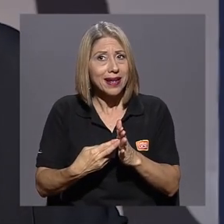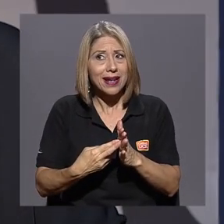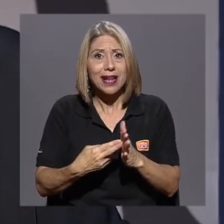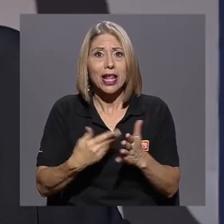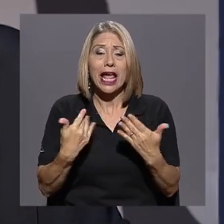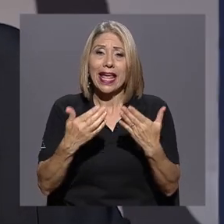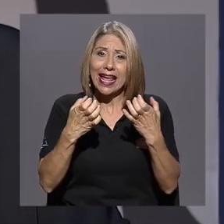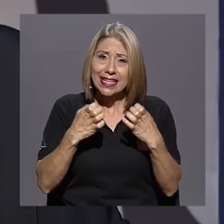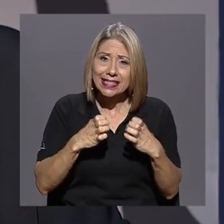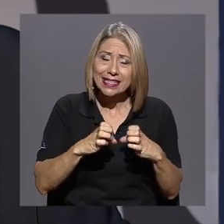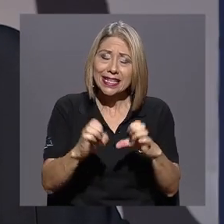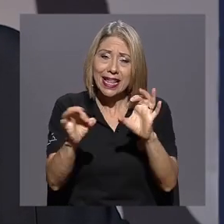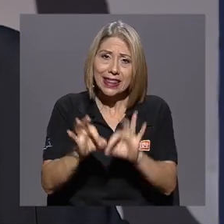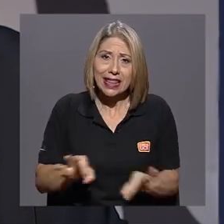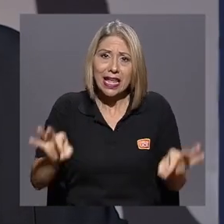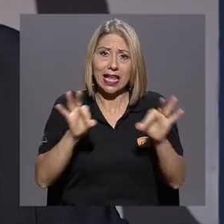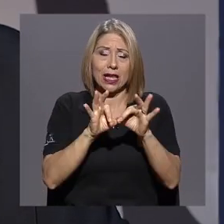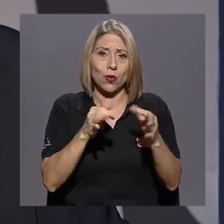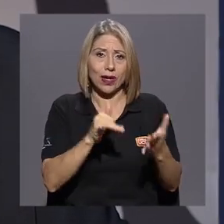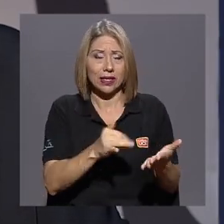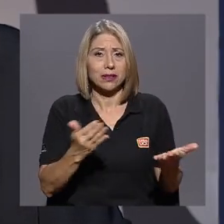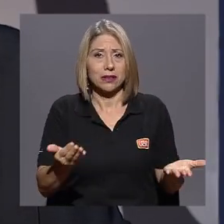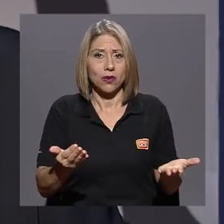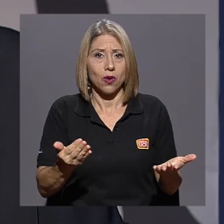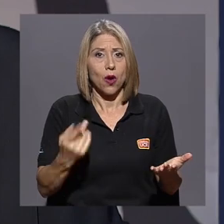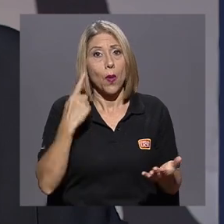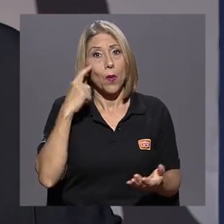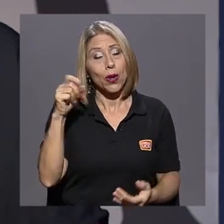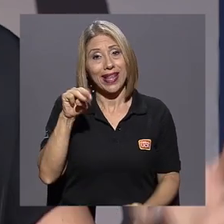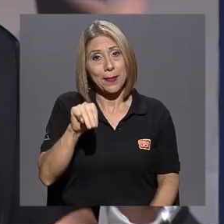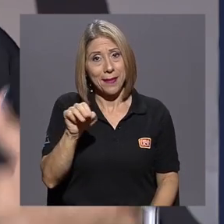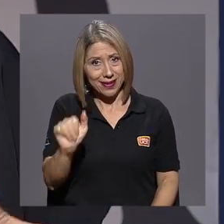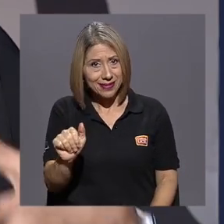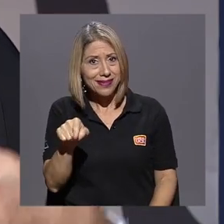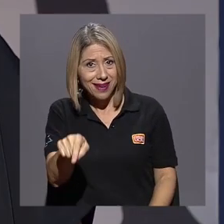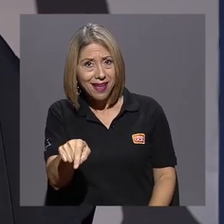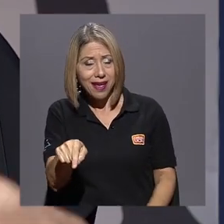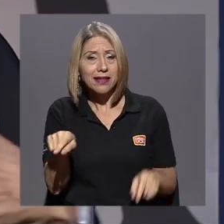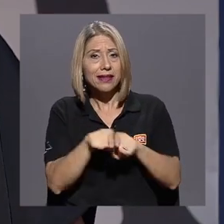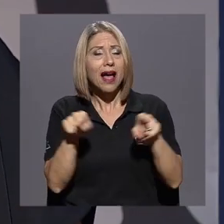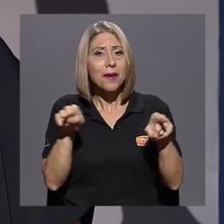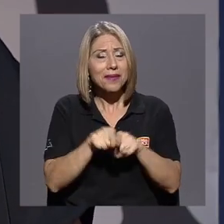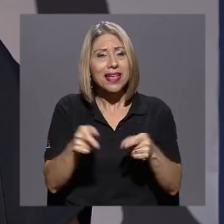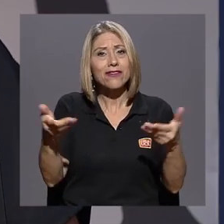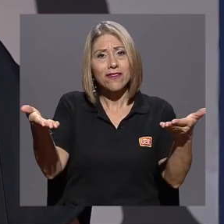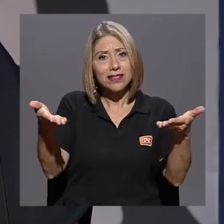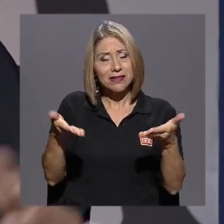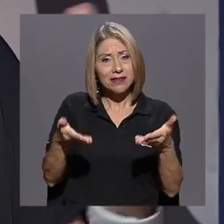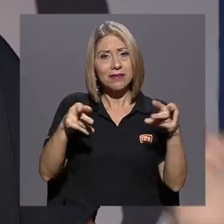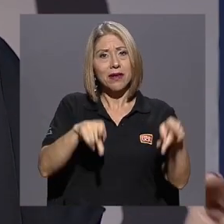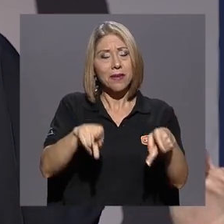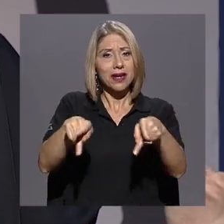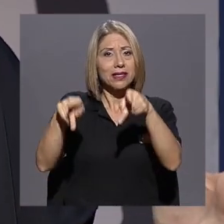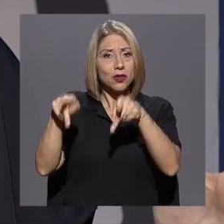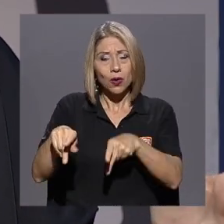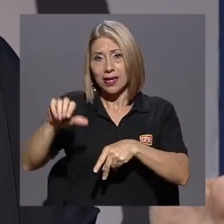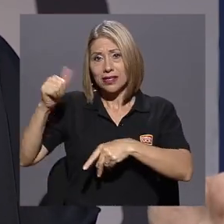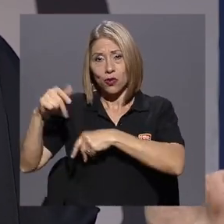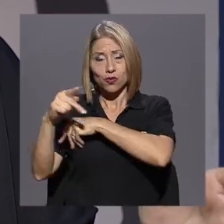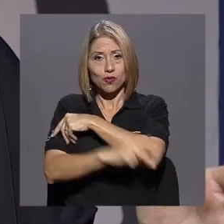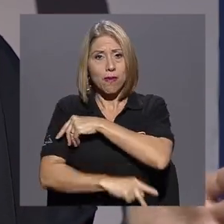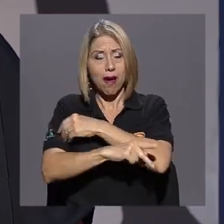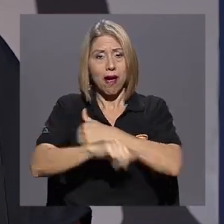papel estratégico en eso, ¿verdad? Totalmente. Porque la maestría recibe también personas de los demás